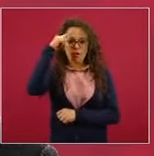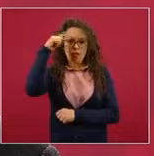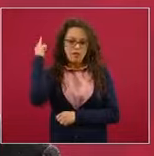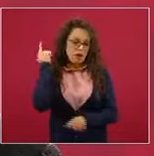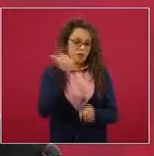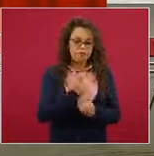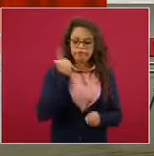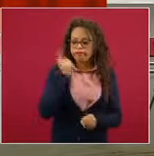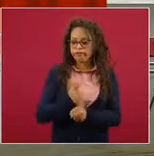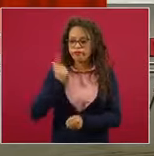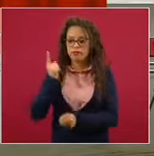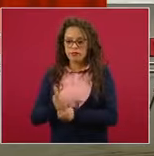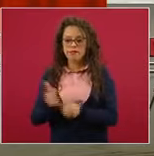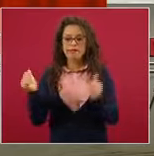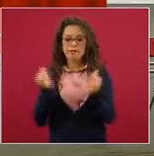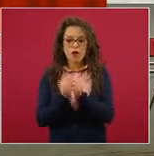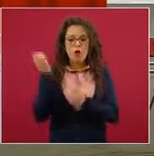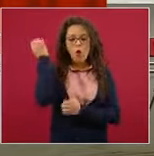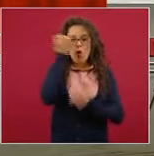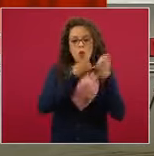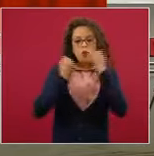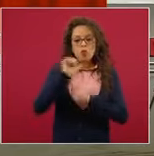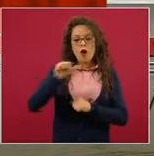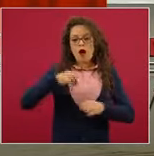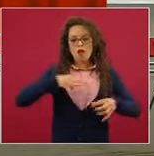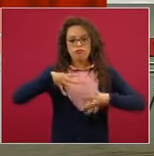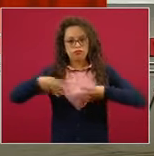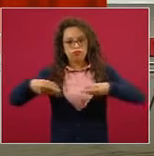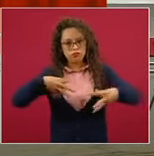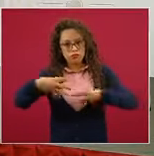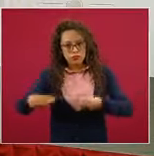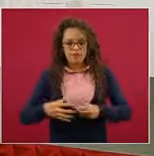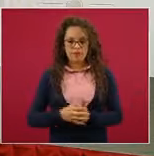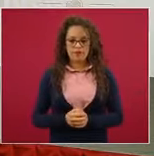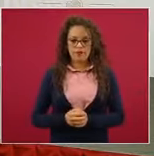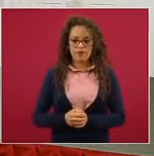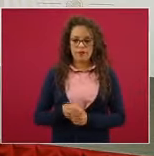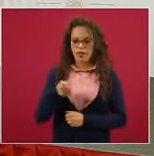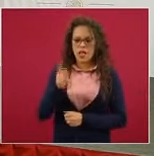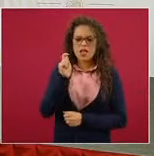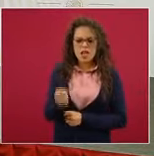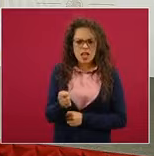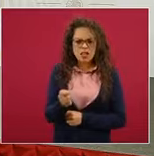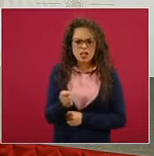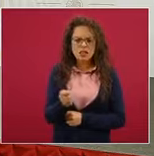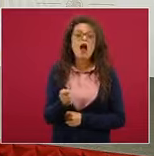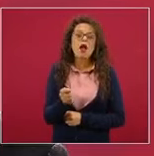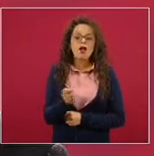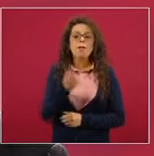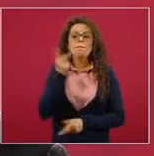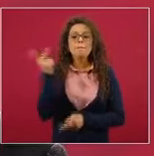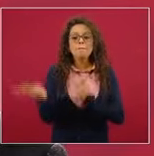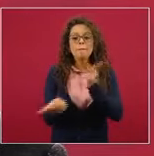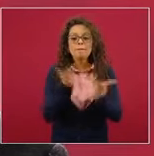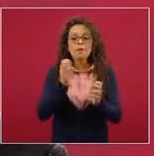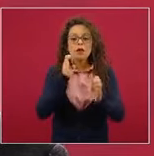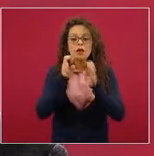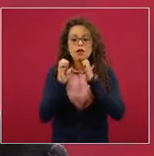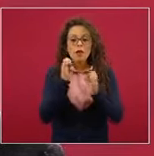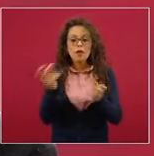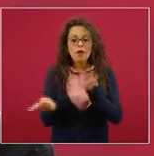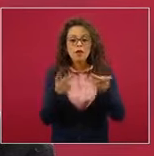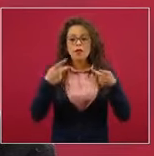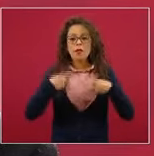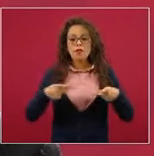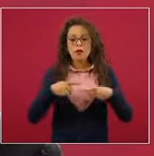de acuerdo a su estudio epidemiológico de caso. El estudio epidemiológico es una entrevista que se le hace a las personas